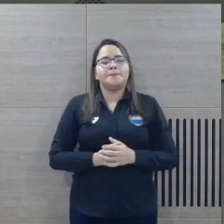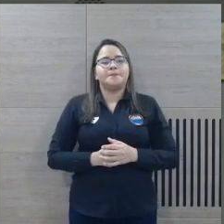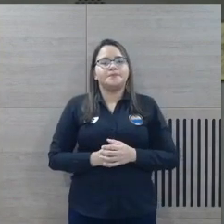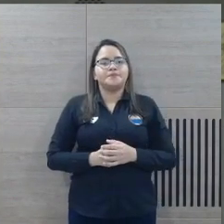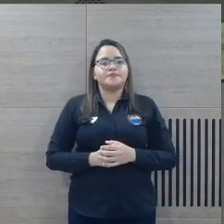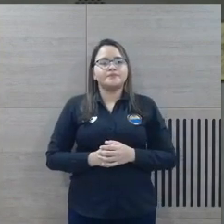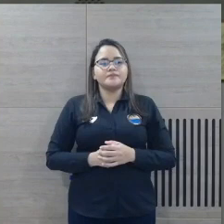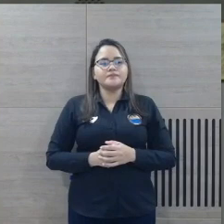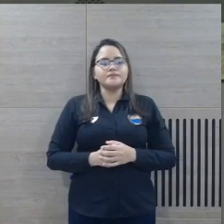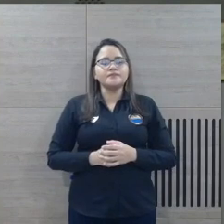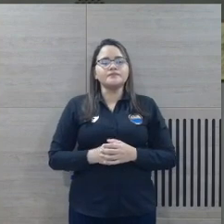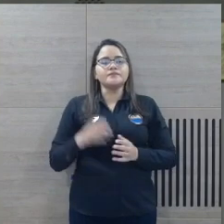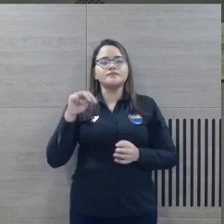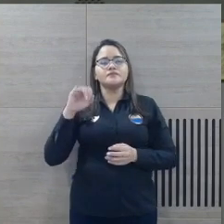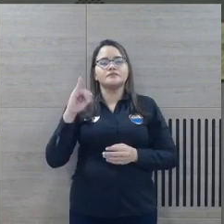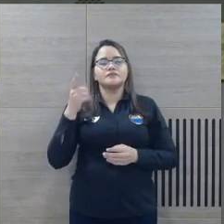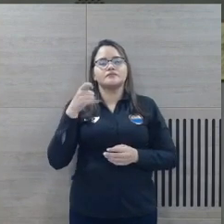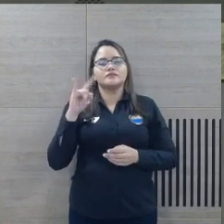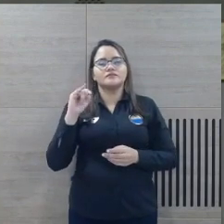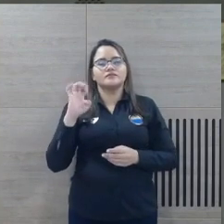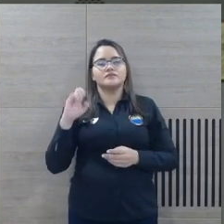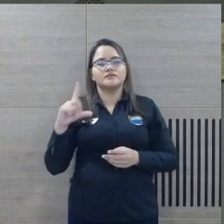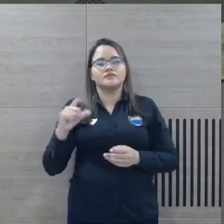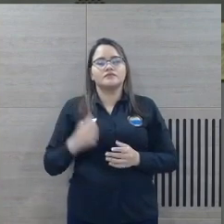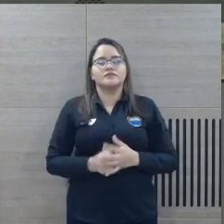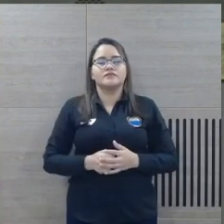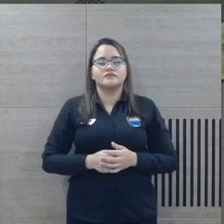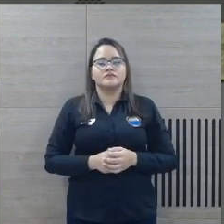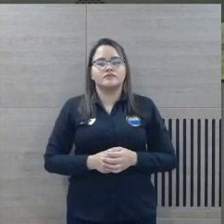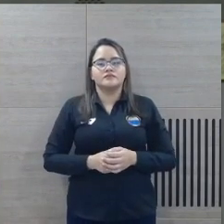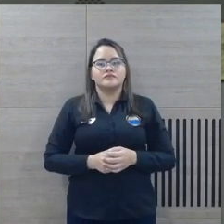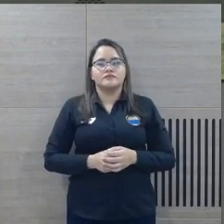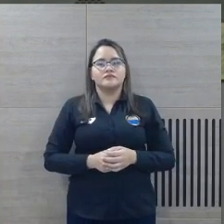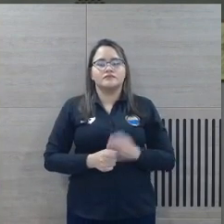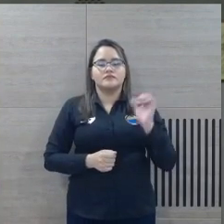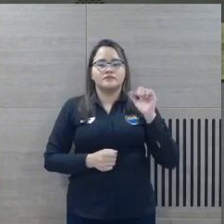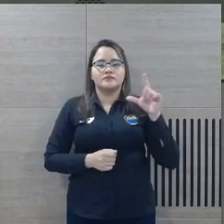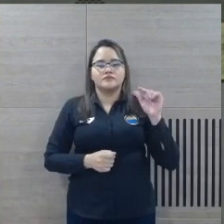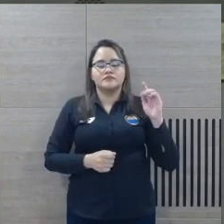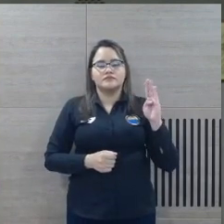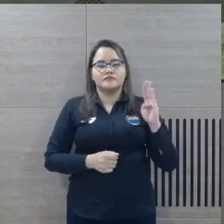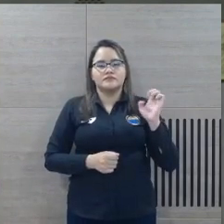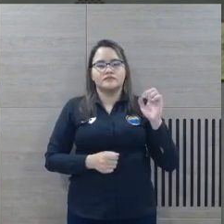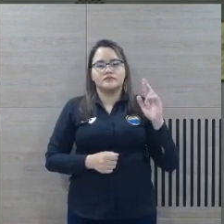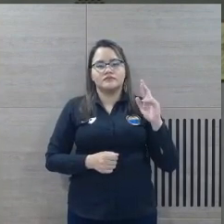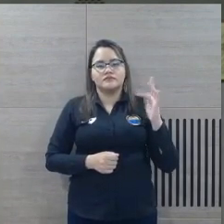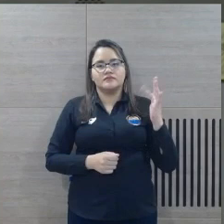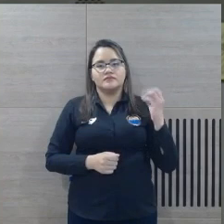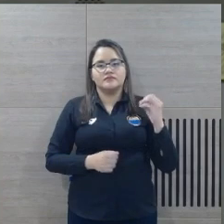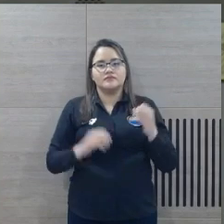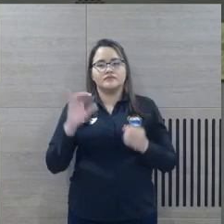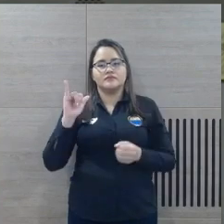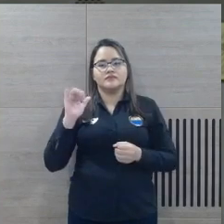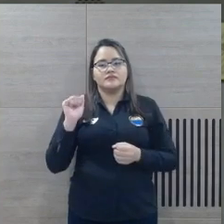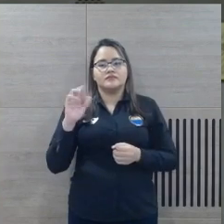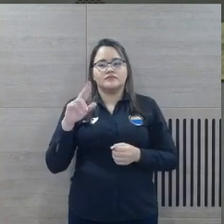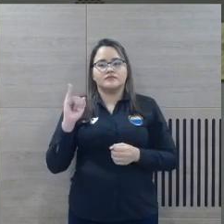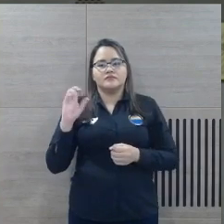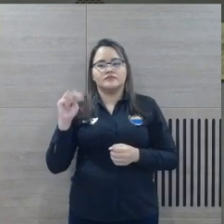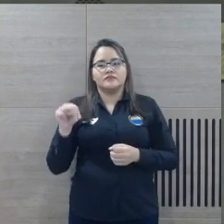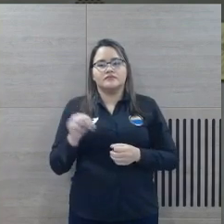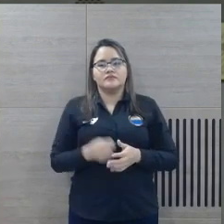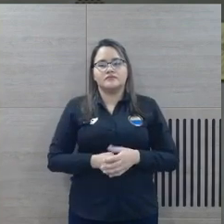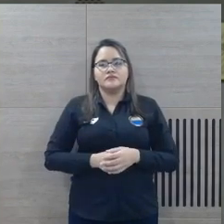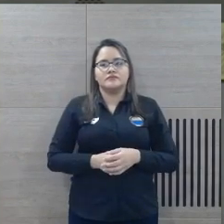Abraham Alberto Narváez Valera. Yarín Carolina Orsines Manjarres. Ricardo David Peláez